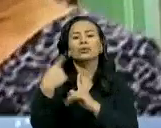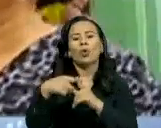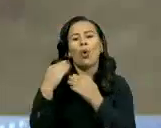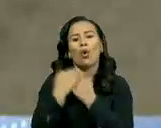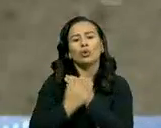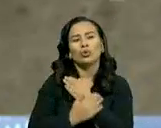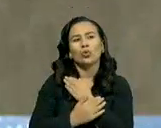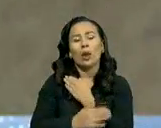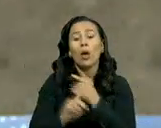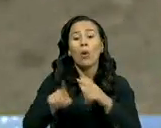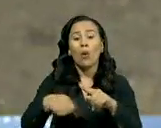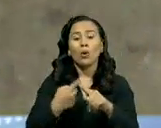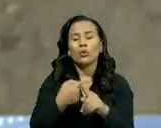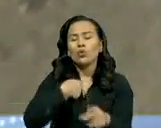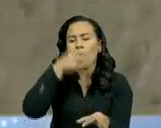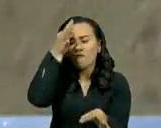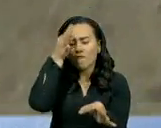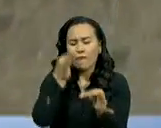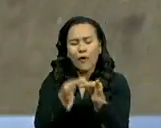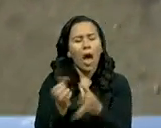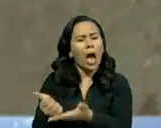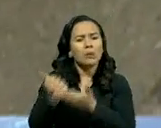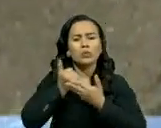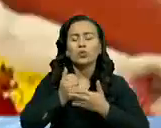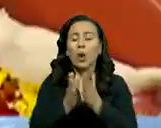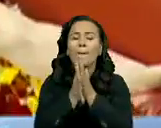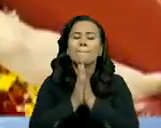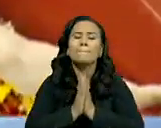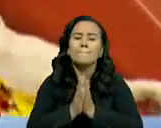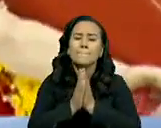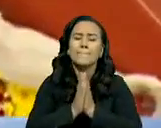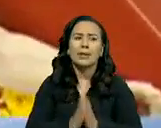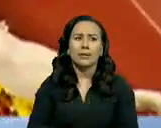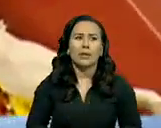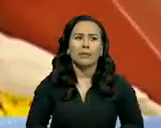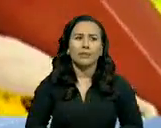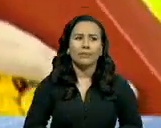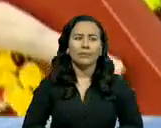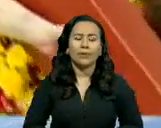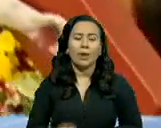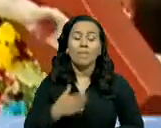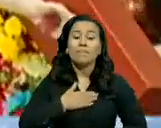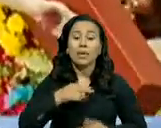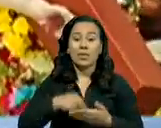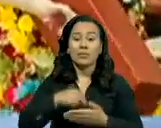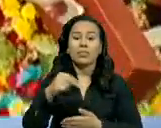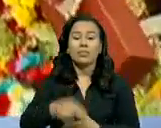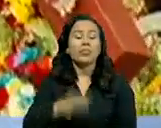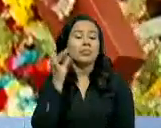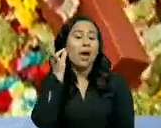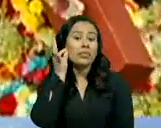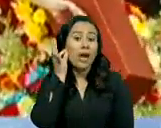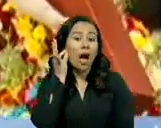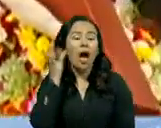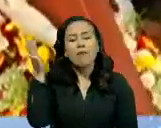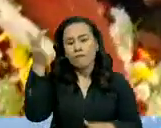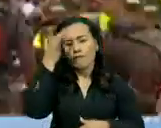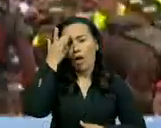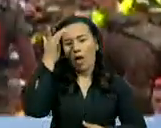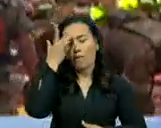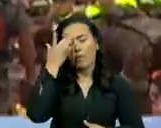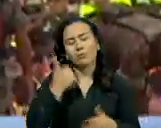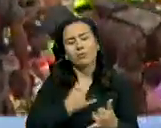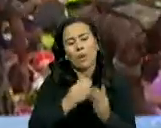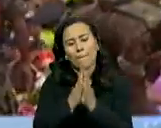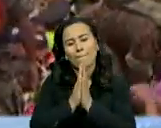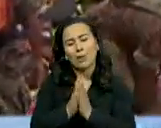una fe que yo le tengo, y le he pedido, que tengo una nietecita que está enfermita, y entonces yo